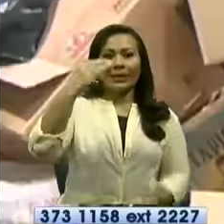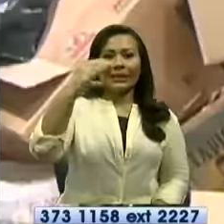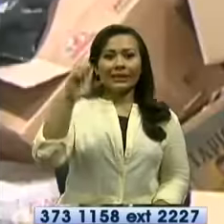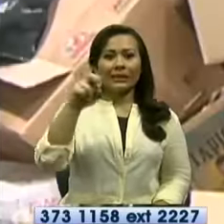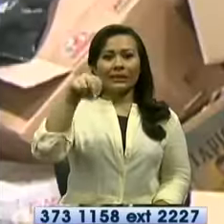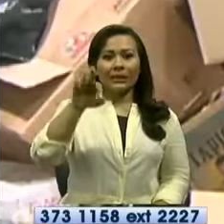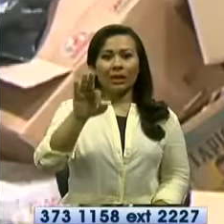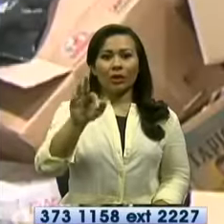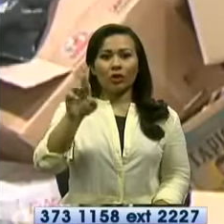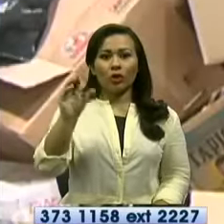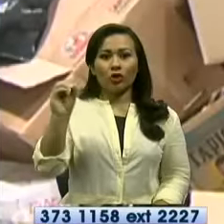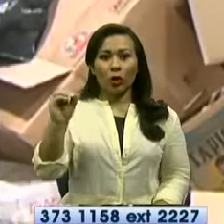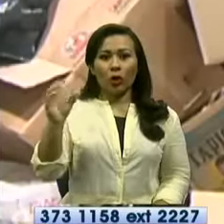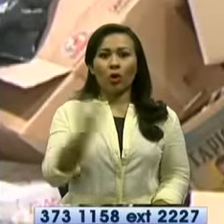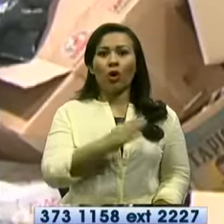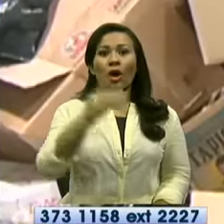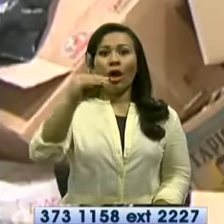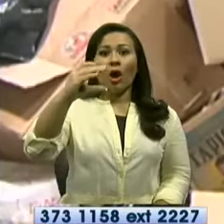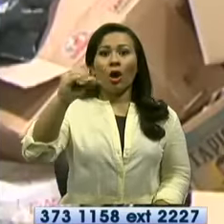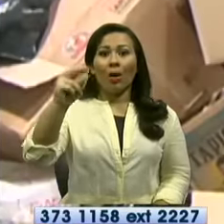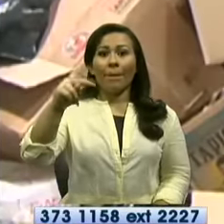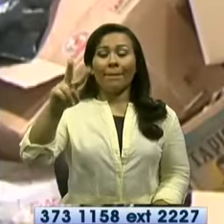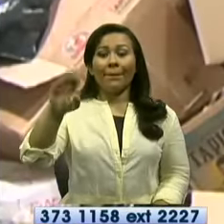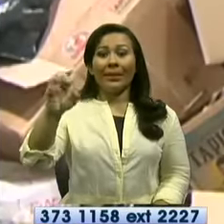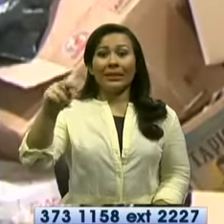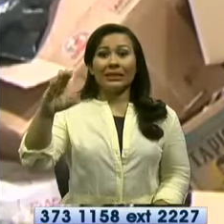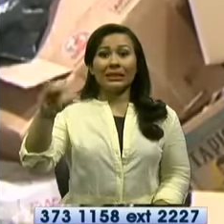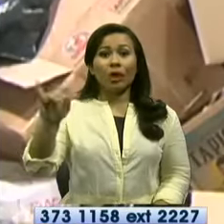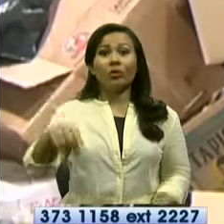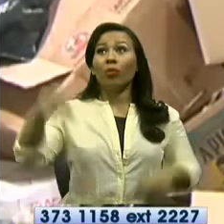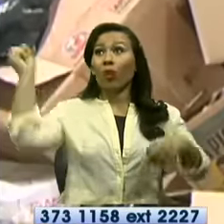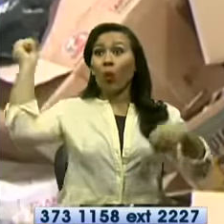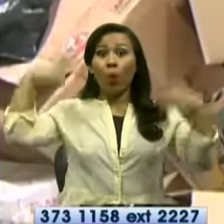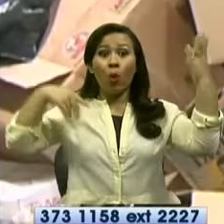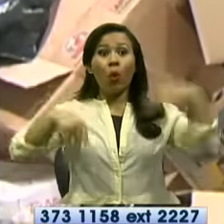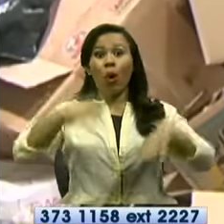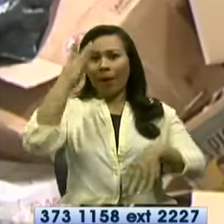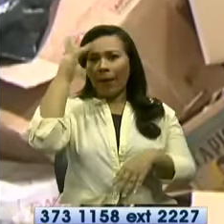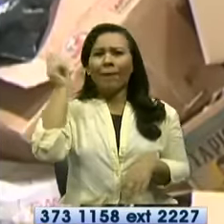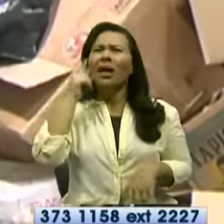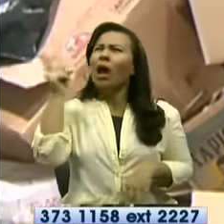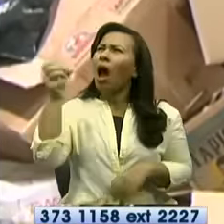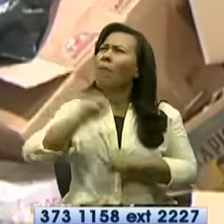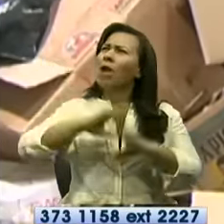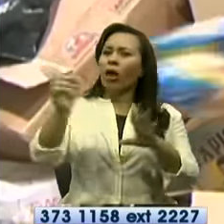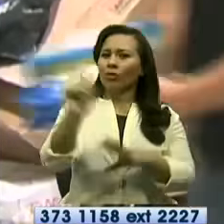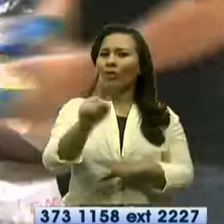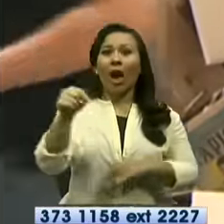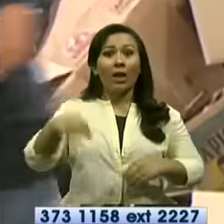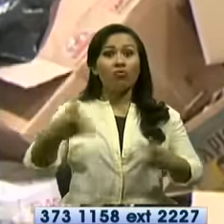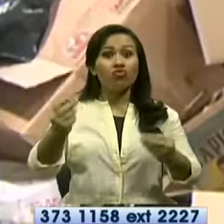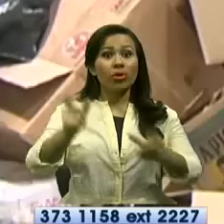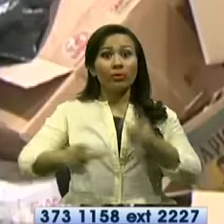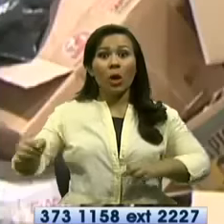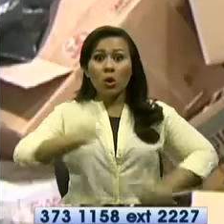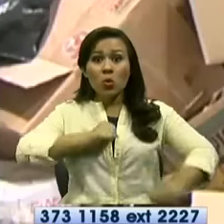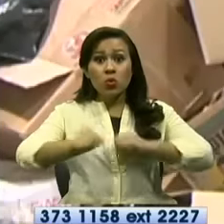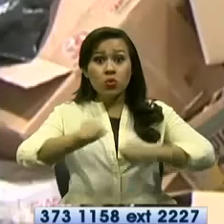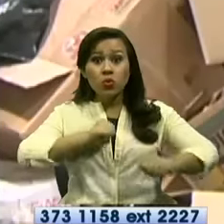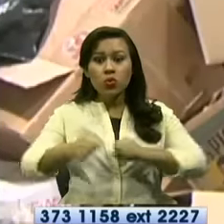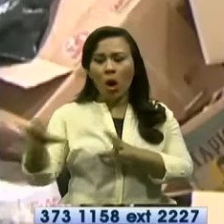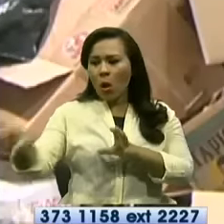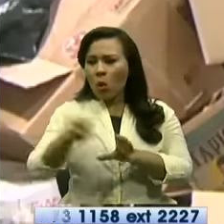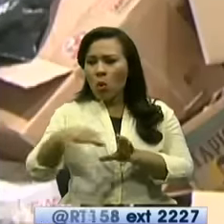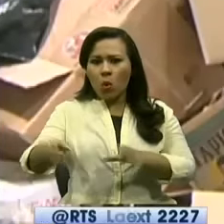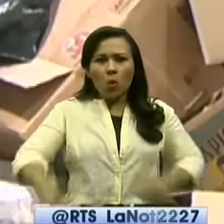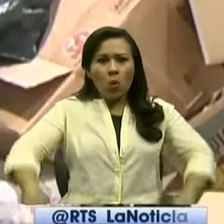donde, como podemos ver, parece de día. Aquí la gente está trabajando de forma incansable, incesante. ¿Y para qué? Para ayudar a nuestras